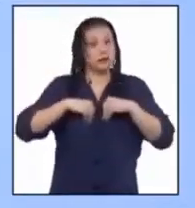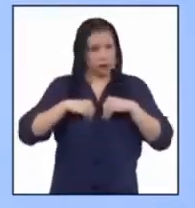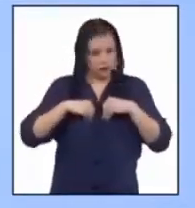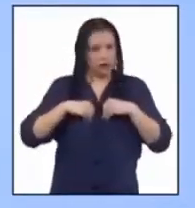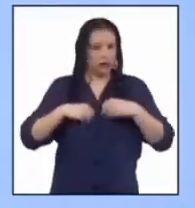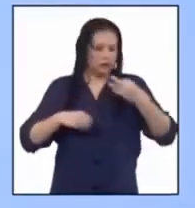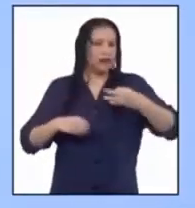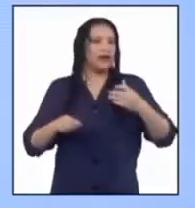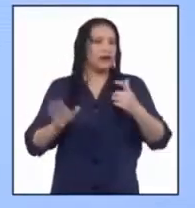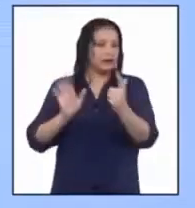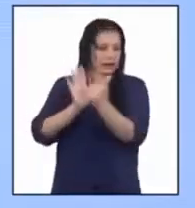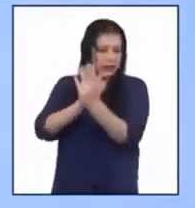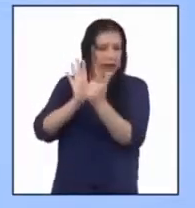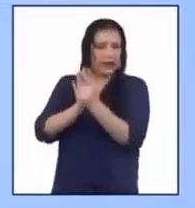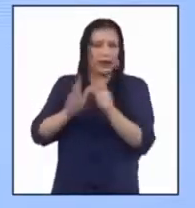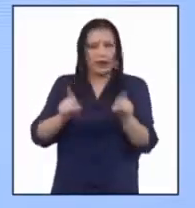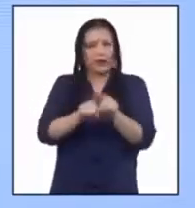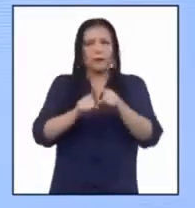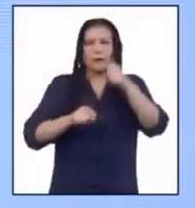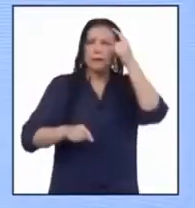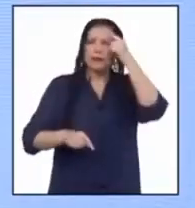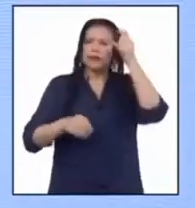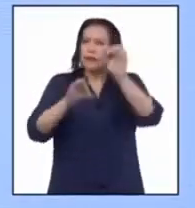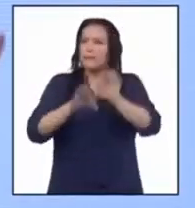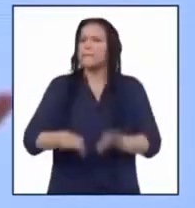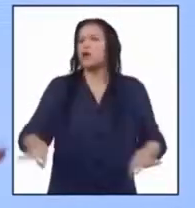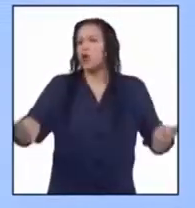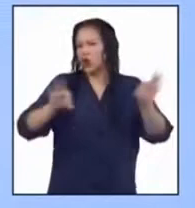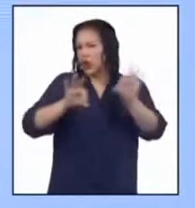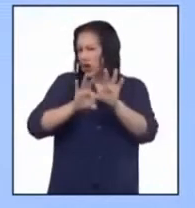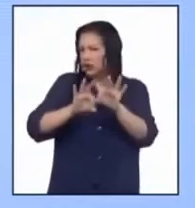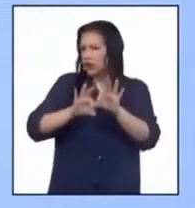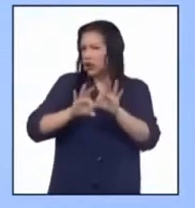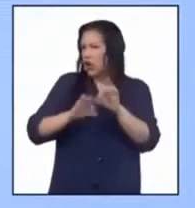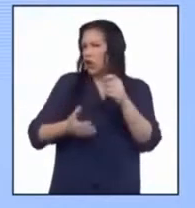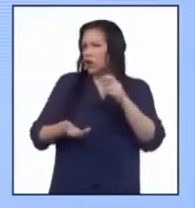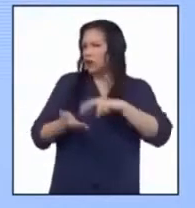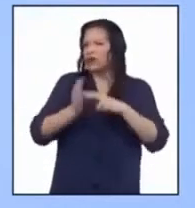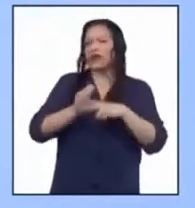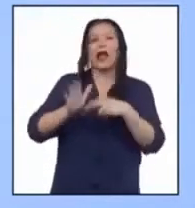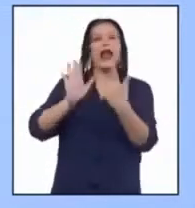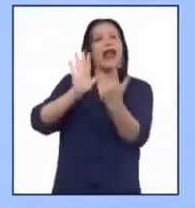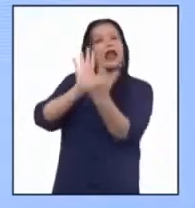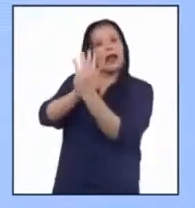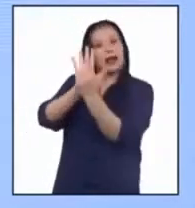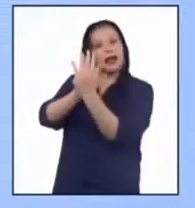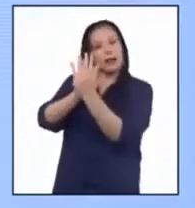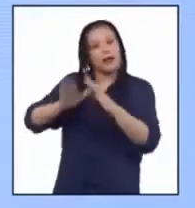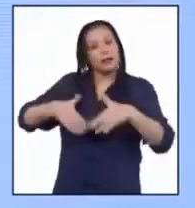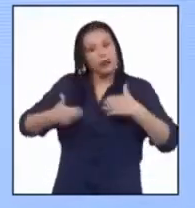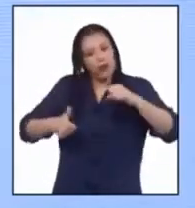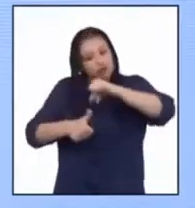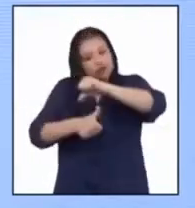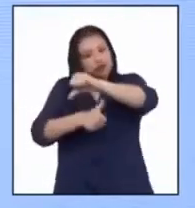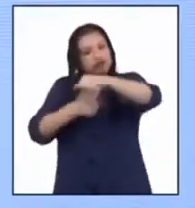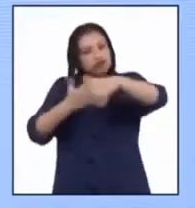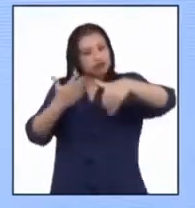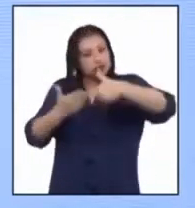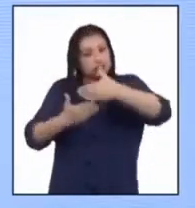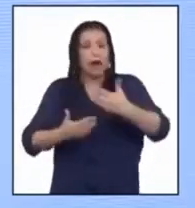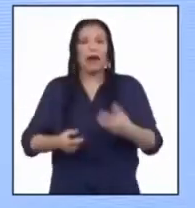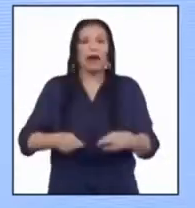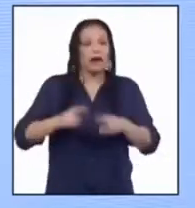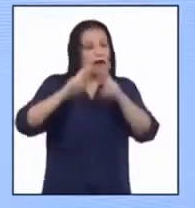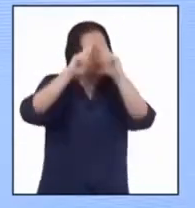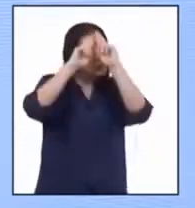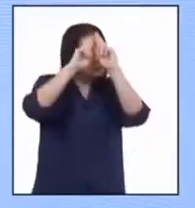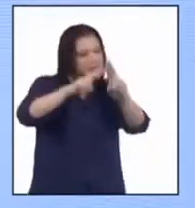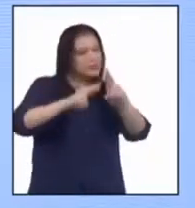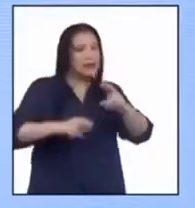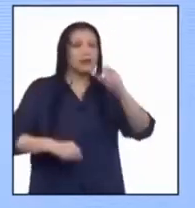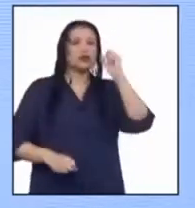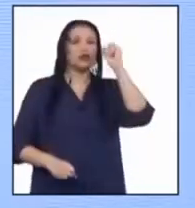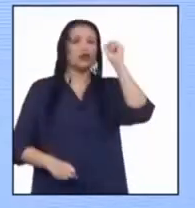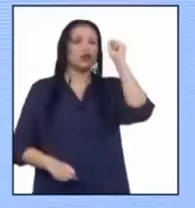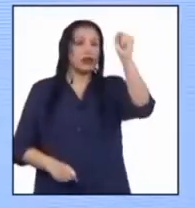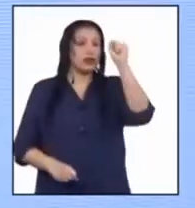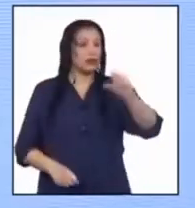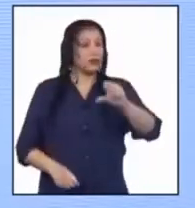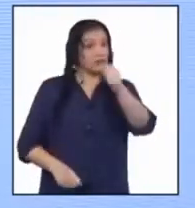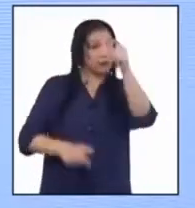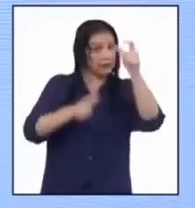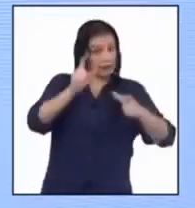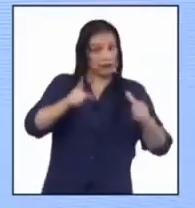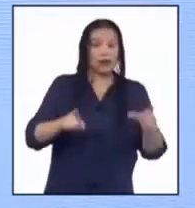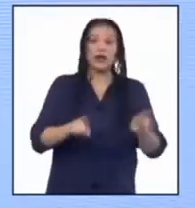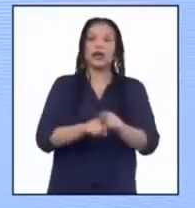a pensar acerca de la importancia que tiene la legalidad para poder vivir juntos, respetando los derechos de los demás